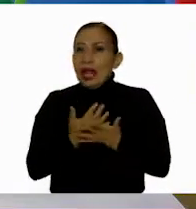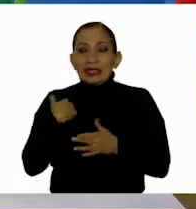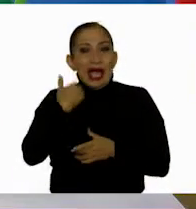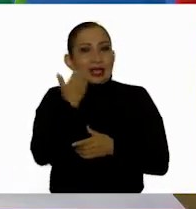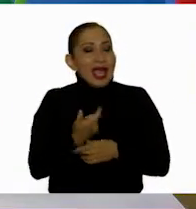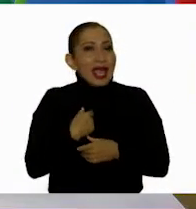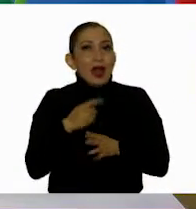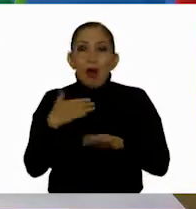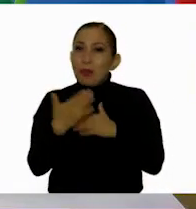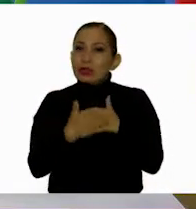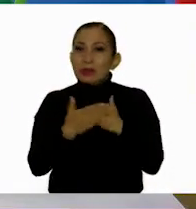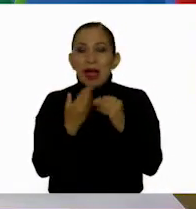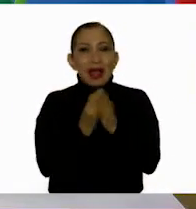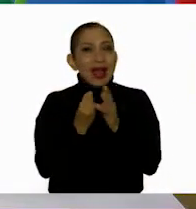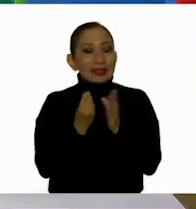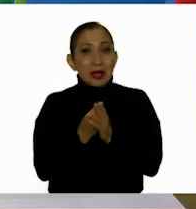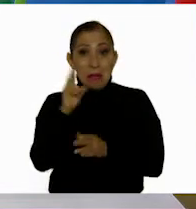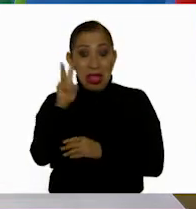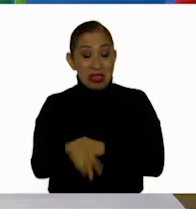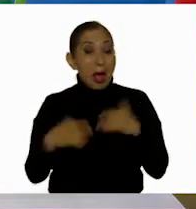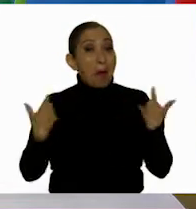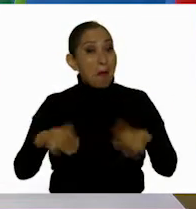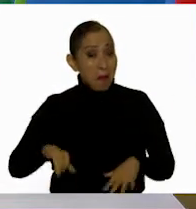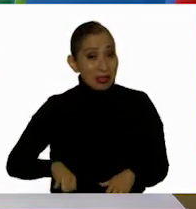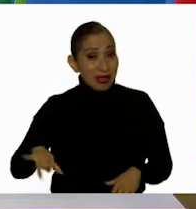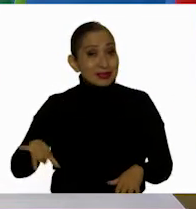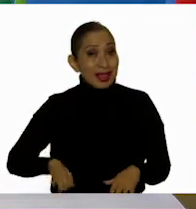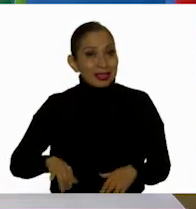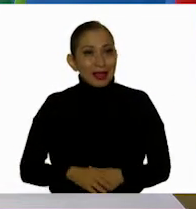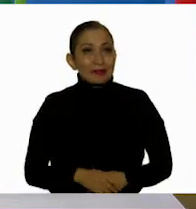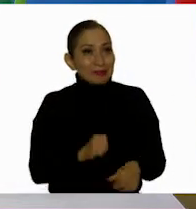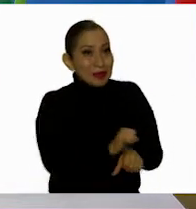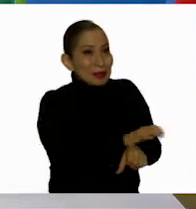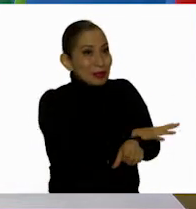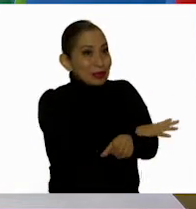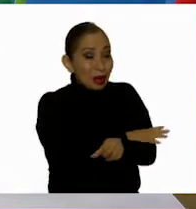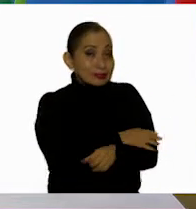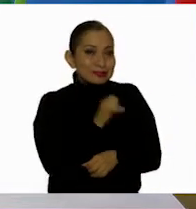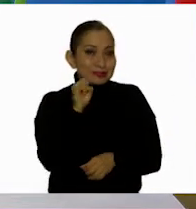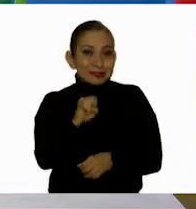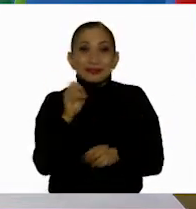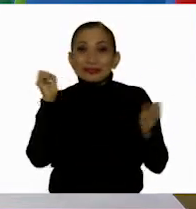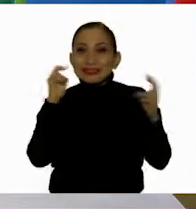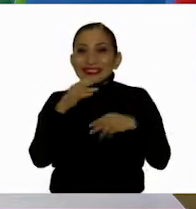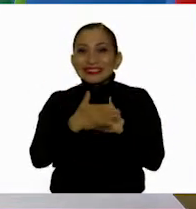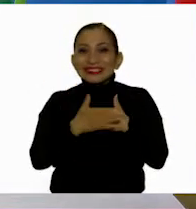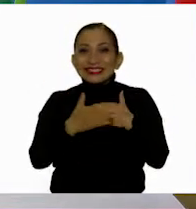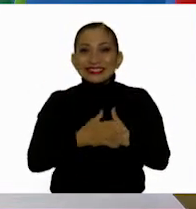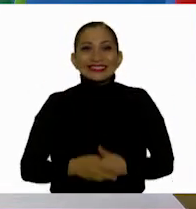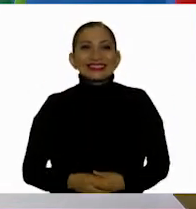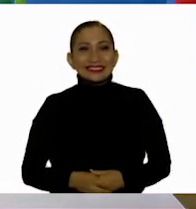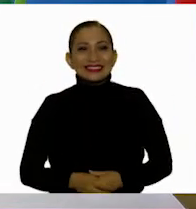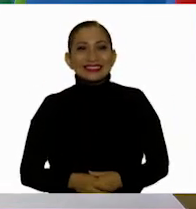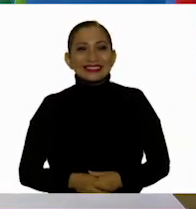por nuestra siguiente clase porque se va a poner muy interesante. ¡Qué emoción, Jenny! Así será. Nos vemos en la siguiente entonces.